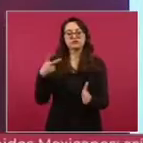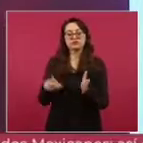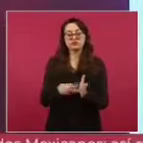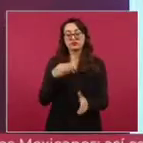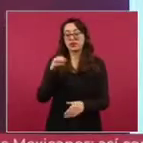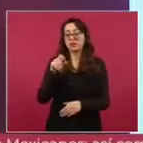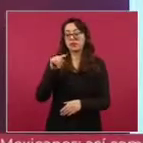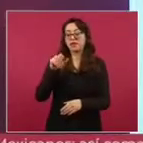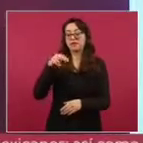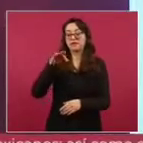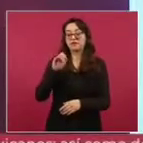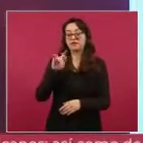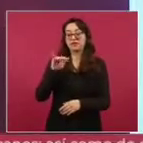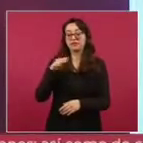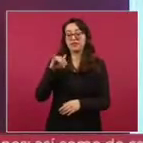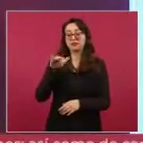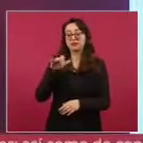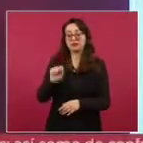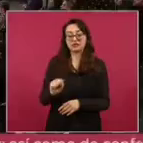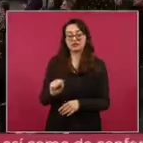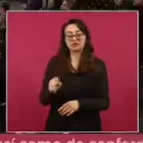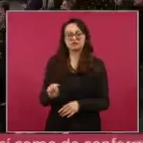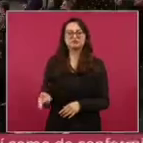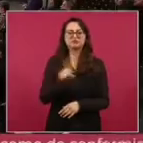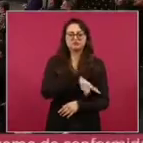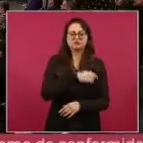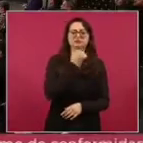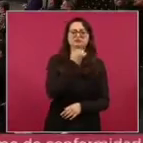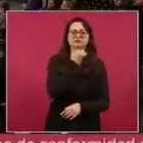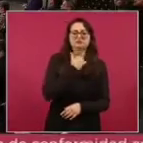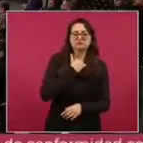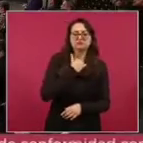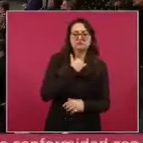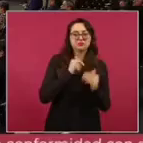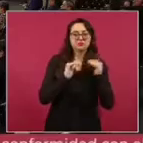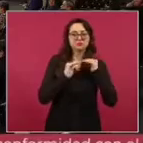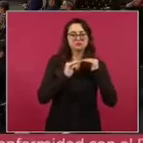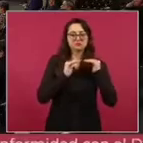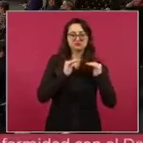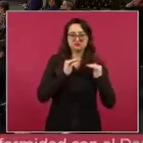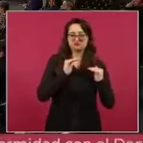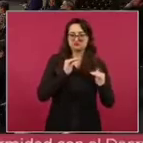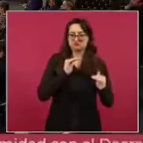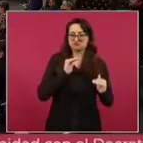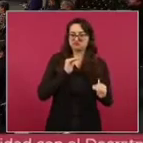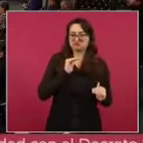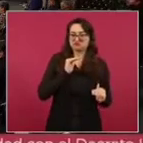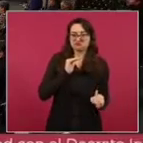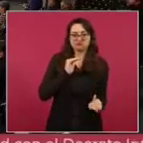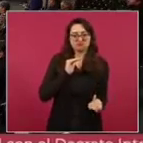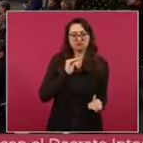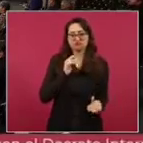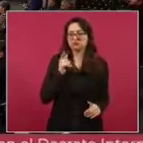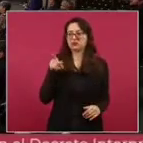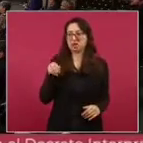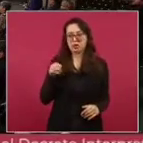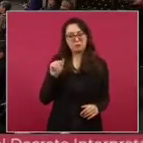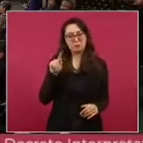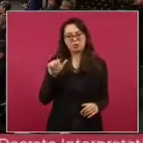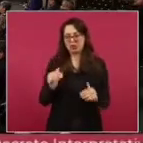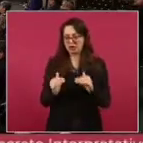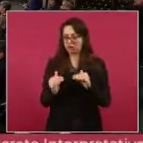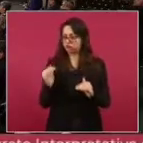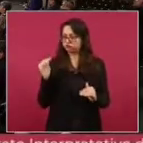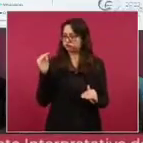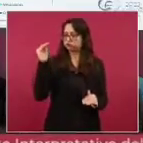alcohol. En su momento hablaremos del alcohol. El alcohol también es una droga, aunque sea legal, que causa graves problemas de salud pública. Pero